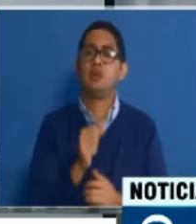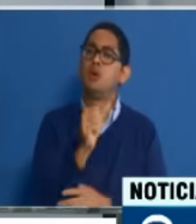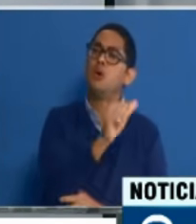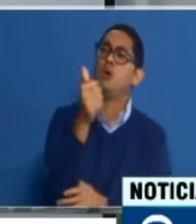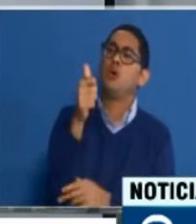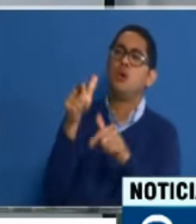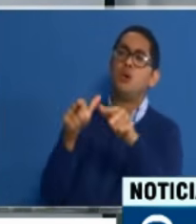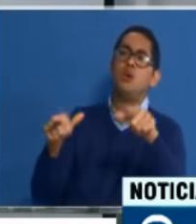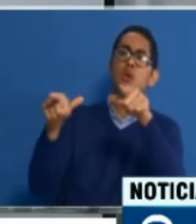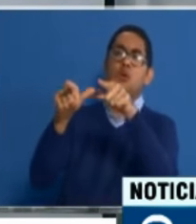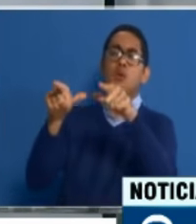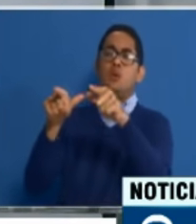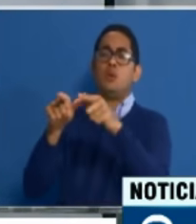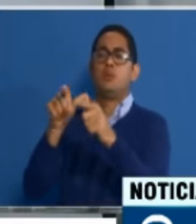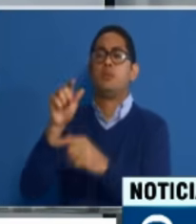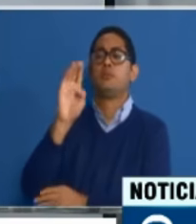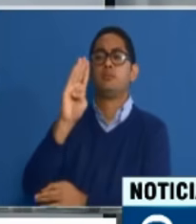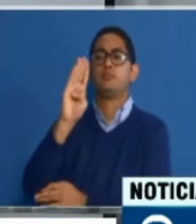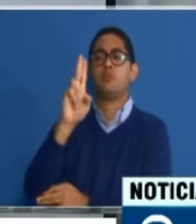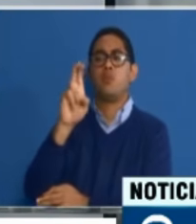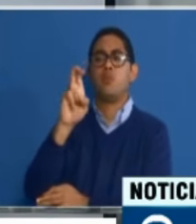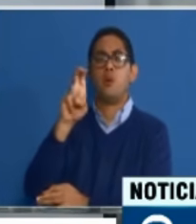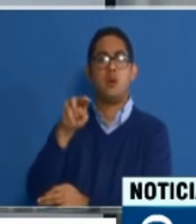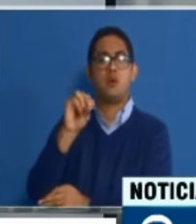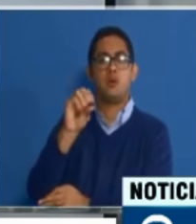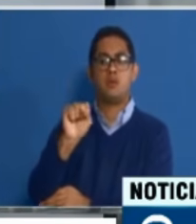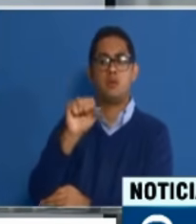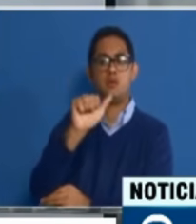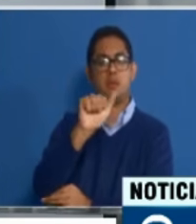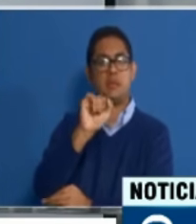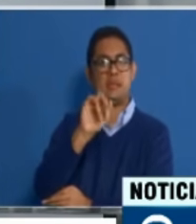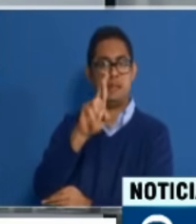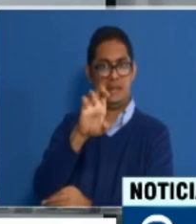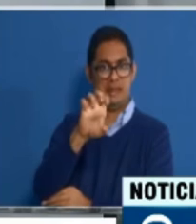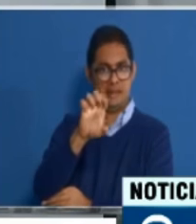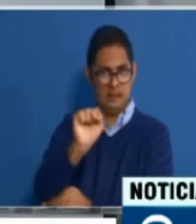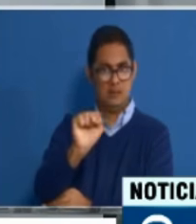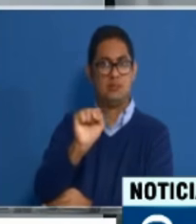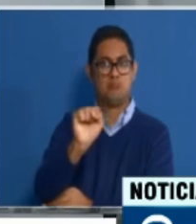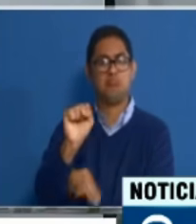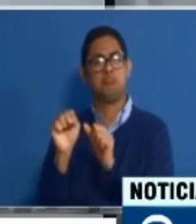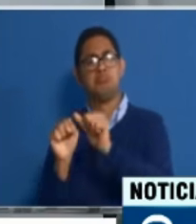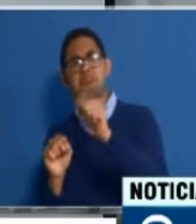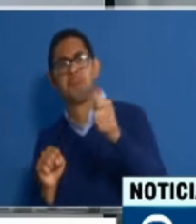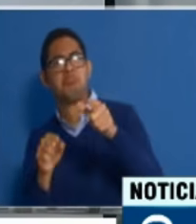12-3, Canquintú es 12-1. O ya no tuvieron el 12-2,